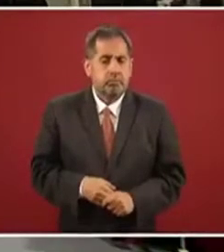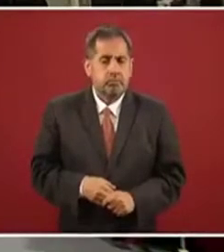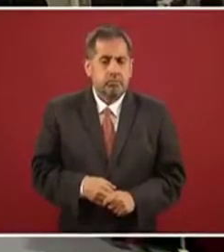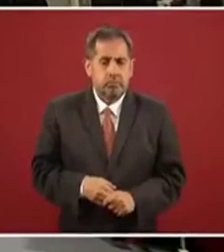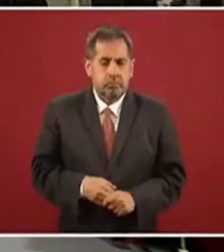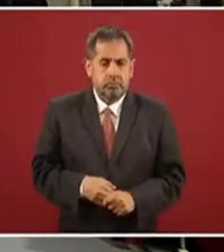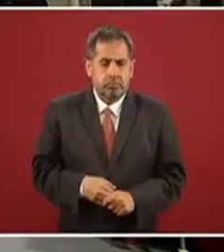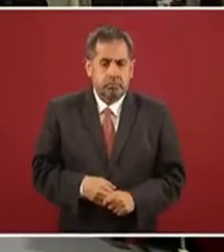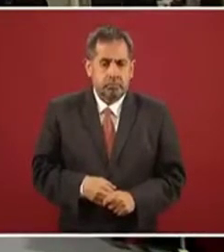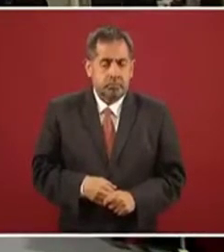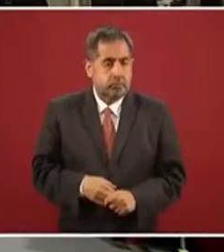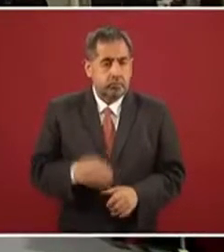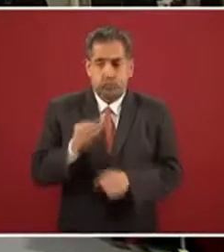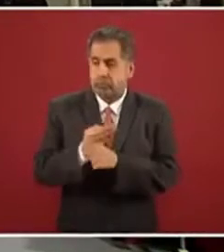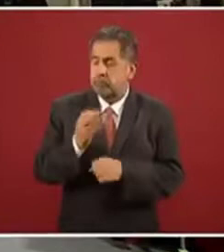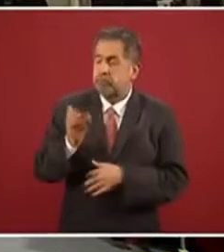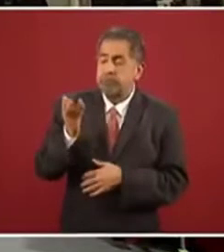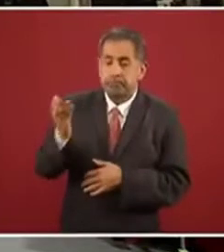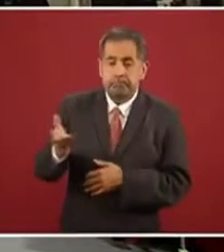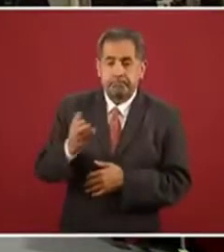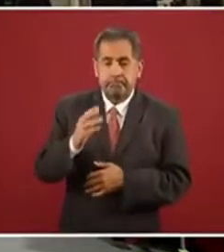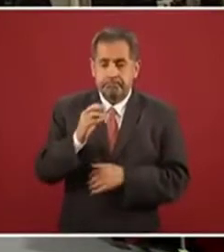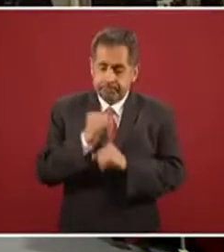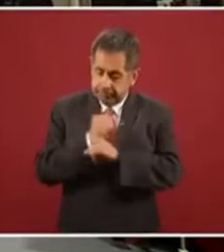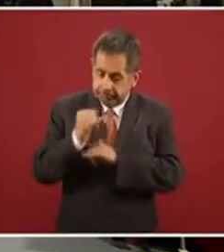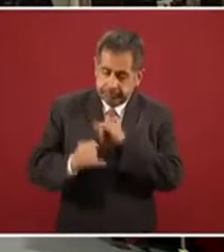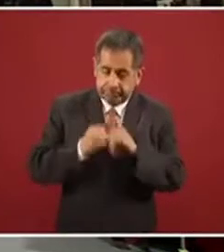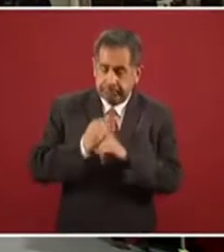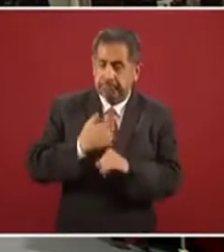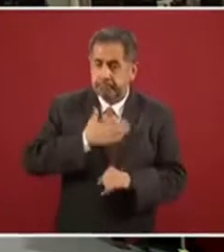Corte Internacional de Justicia vamos a presentar el día de hoy.